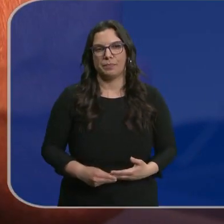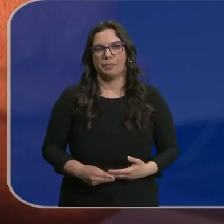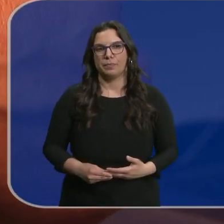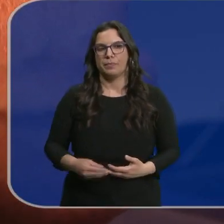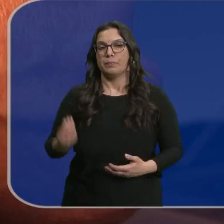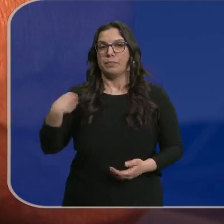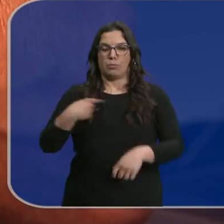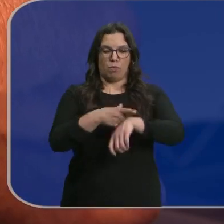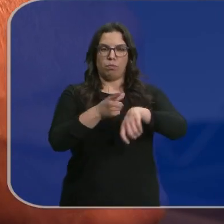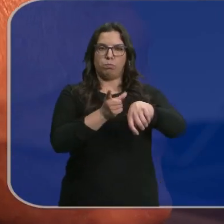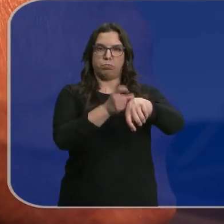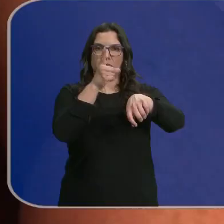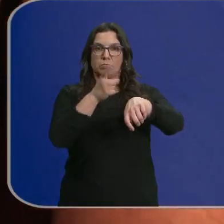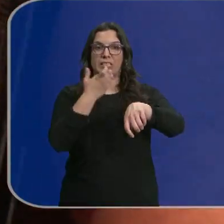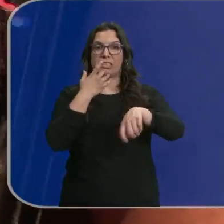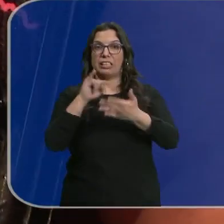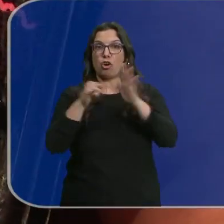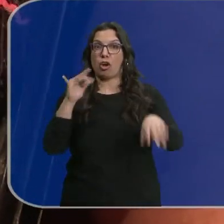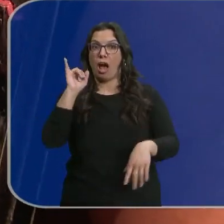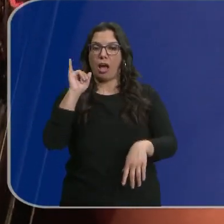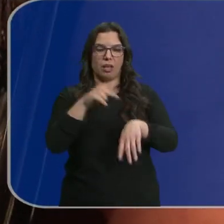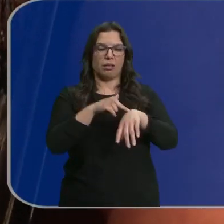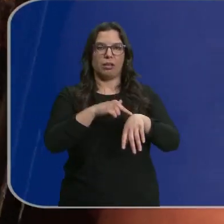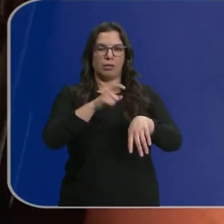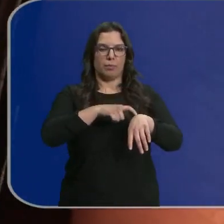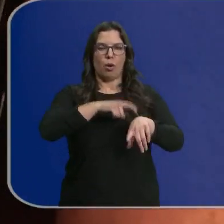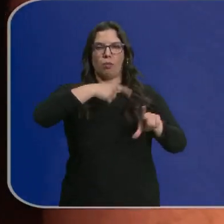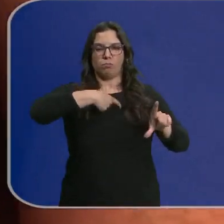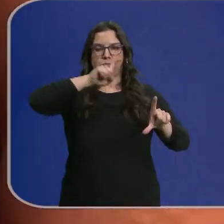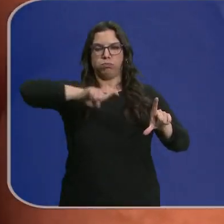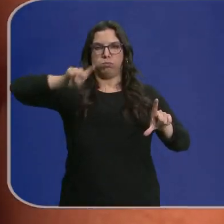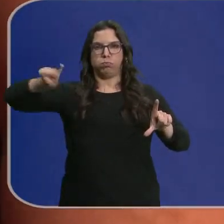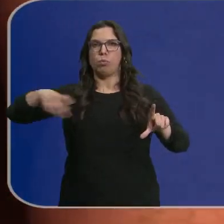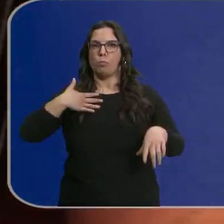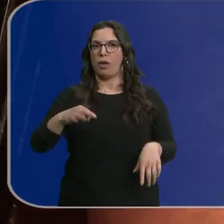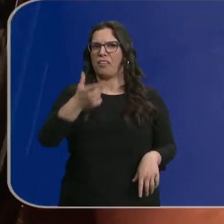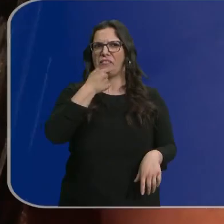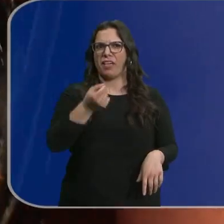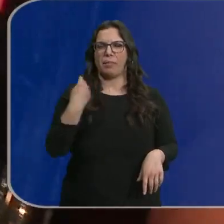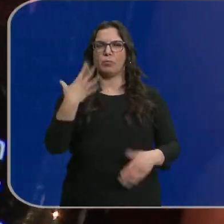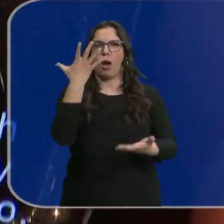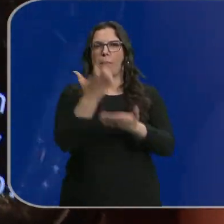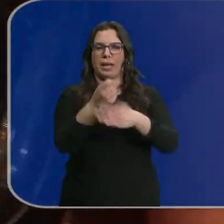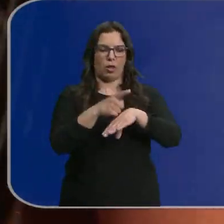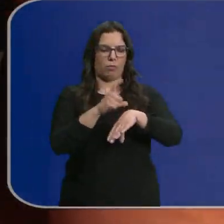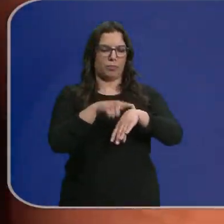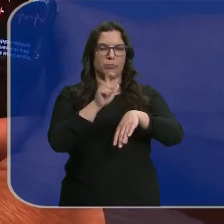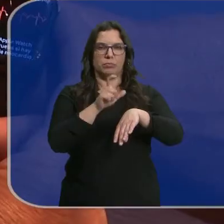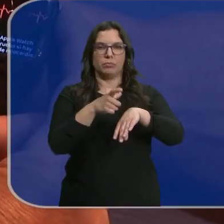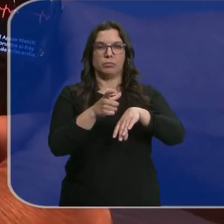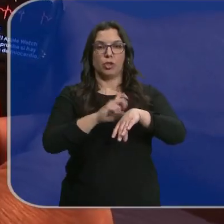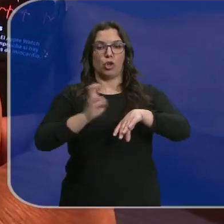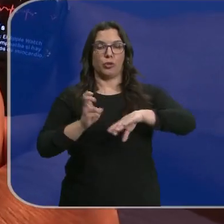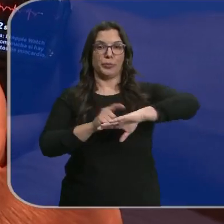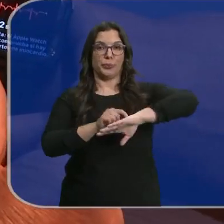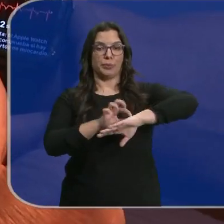Hacerse un electro es posible si posee la tecnología a su alcance. El proceso es sencillo. Abra la app correspondiente. Con la mano